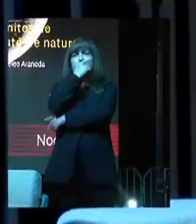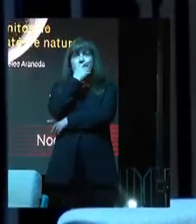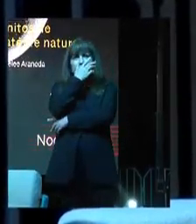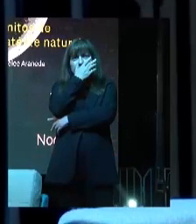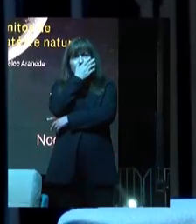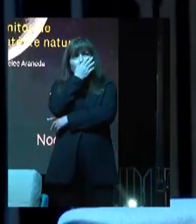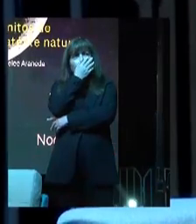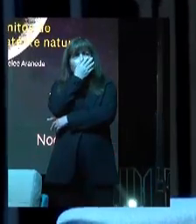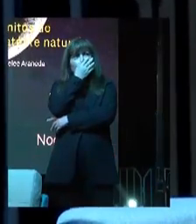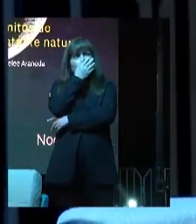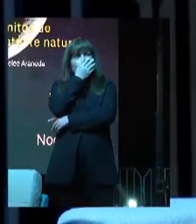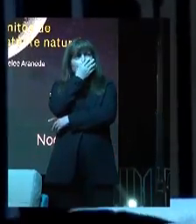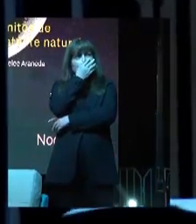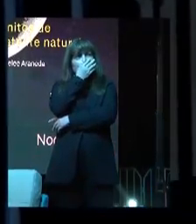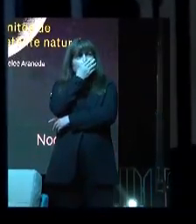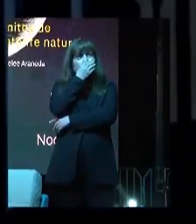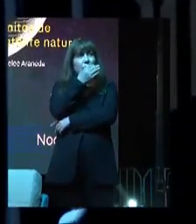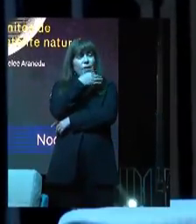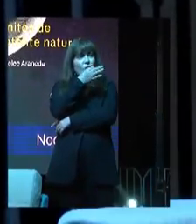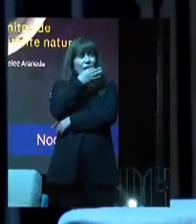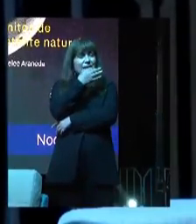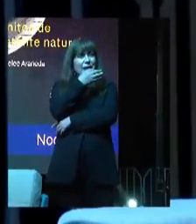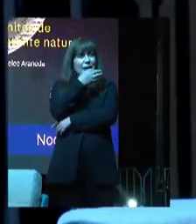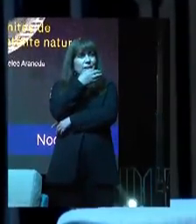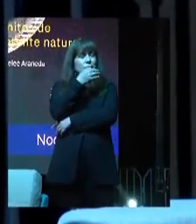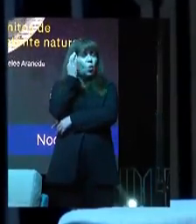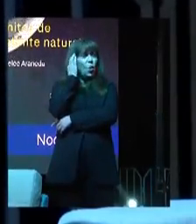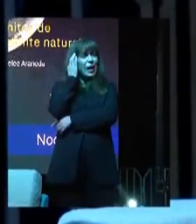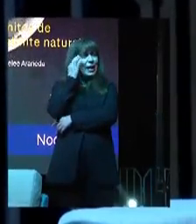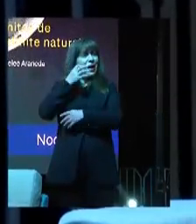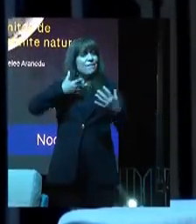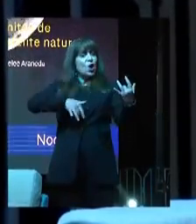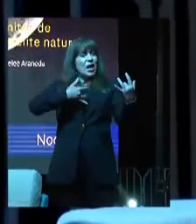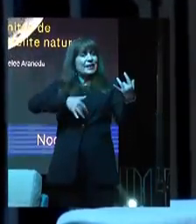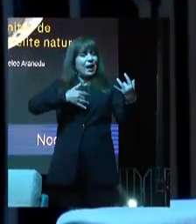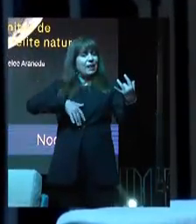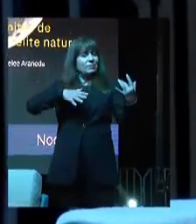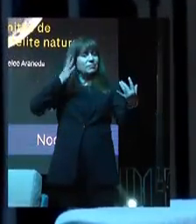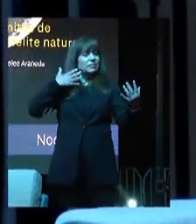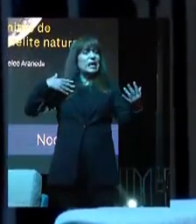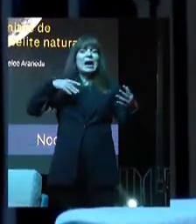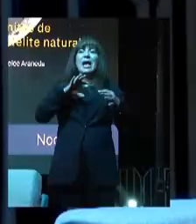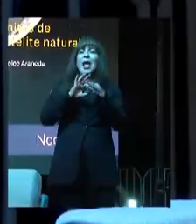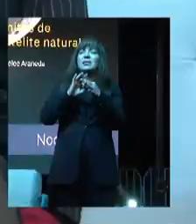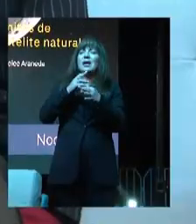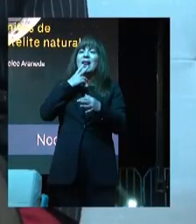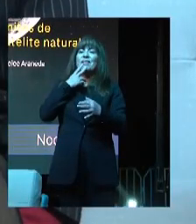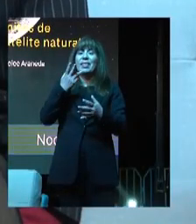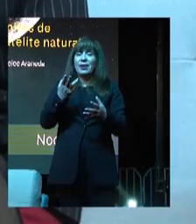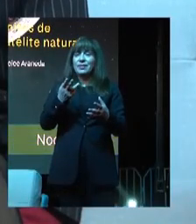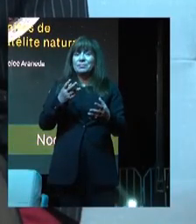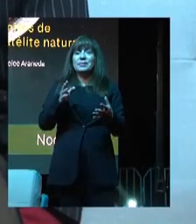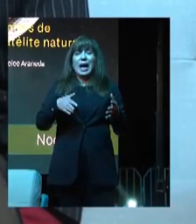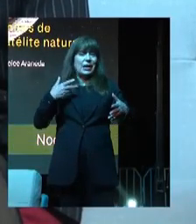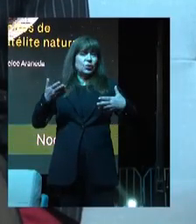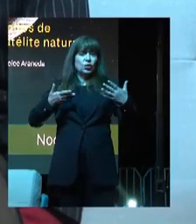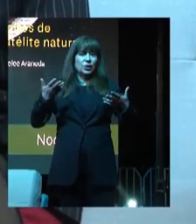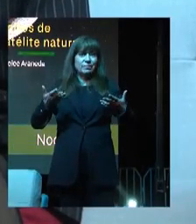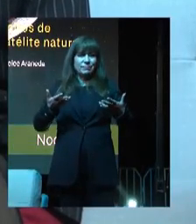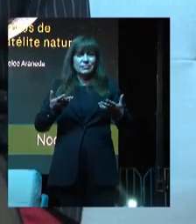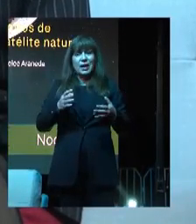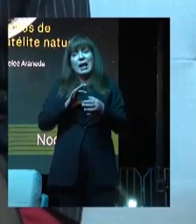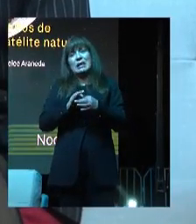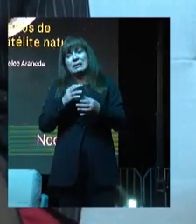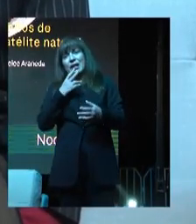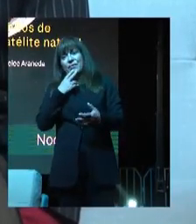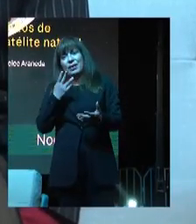de las palabras de la gran Violeta Parra, cuando da gracias a la vida, bueno, son la ironía del destino, da gracias a